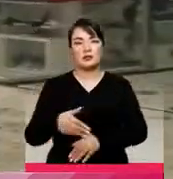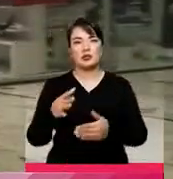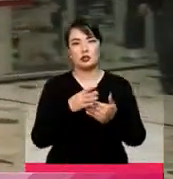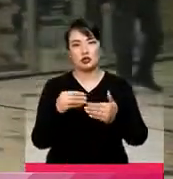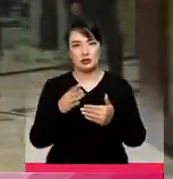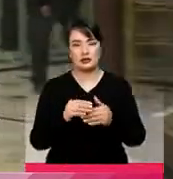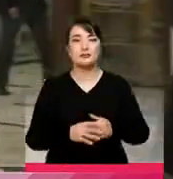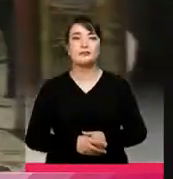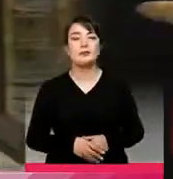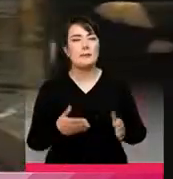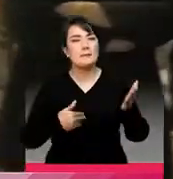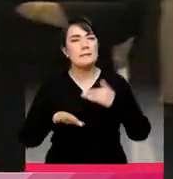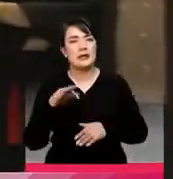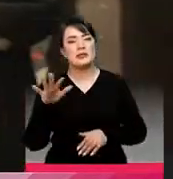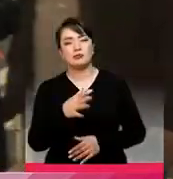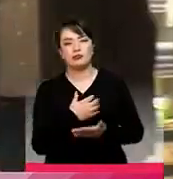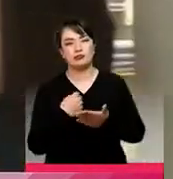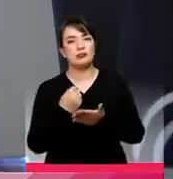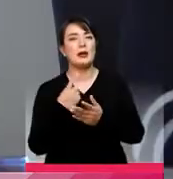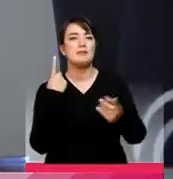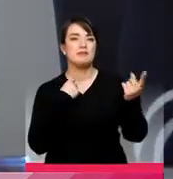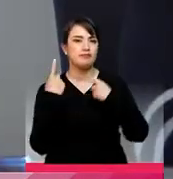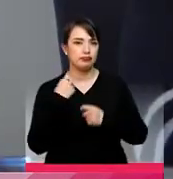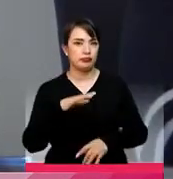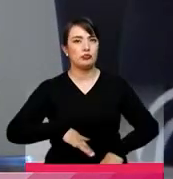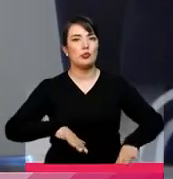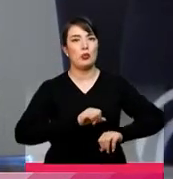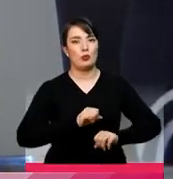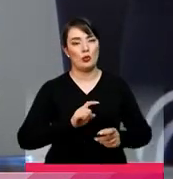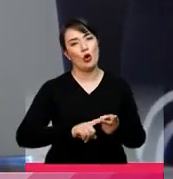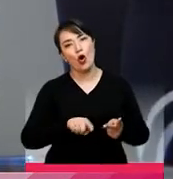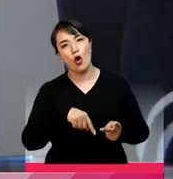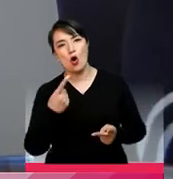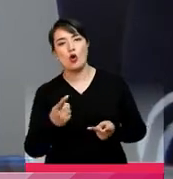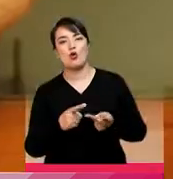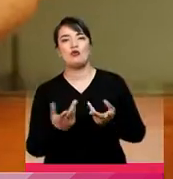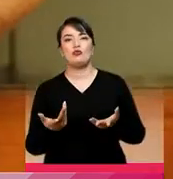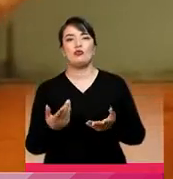más se consume en la ciudad es perfumería, seguido por productos de cuidado